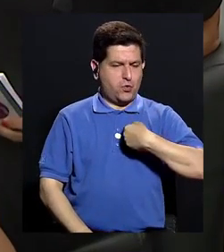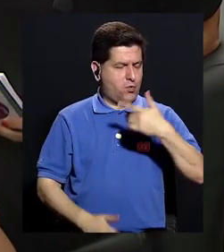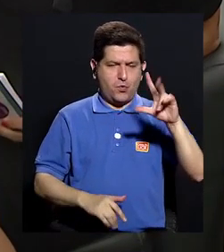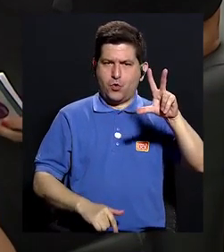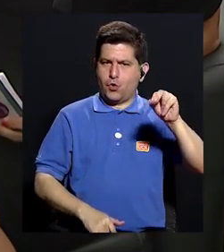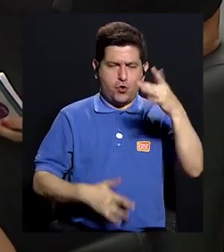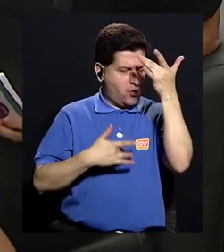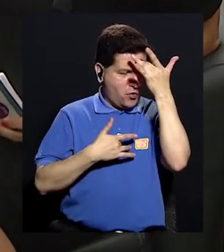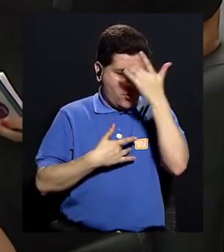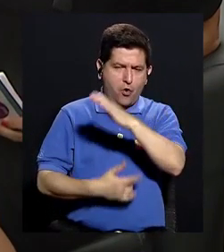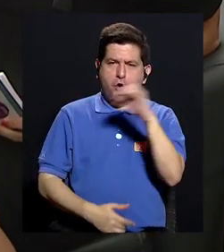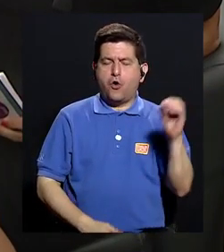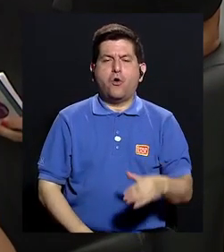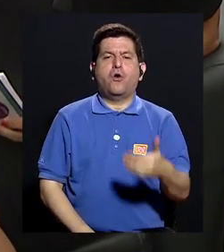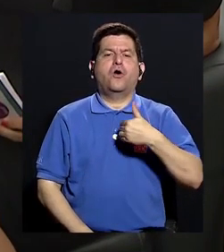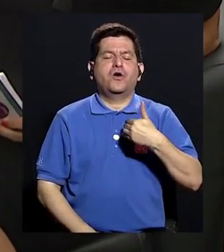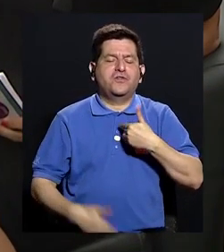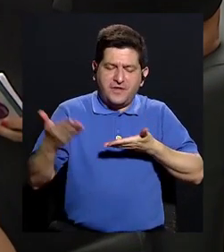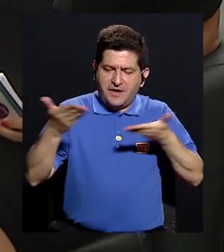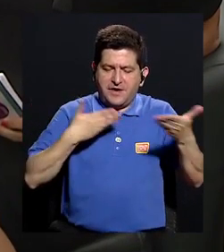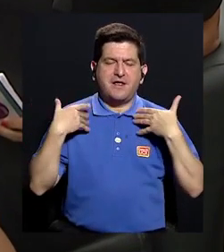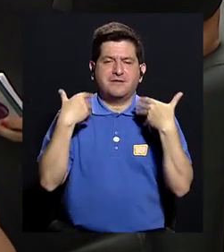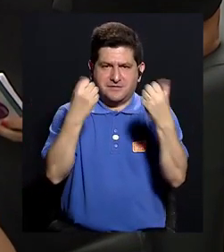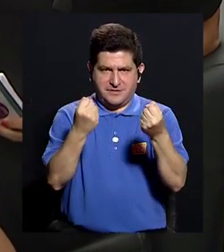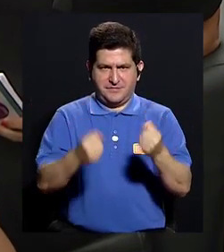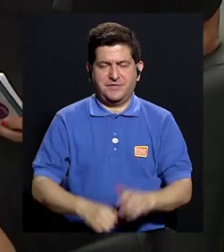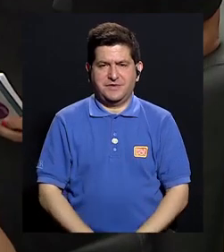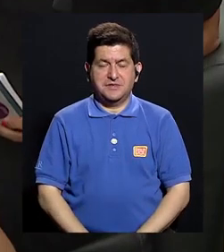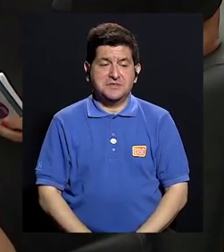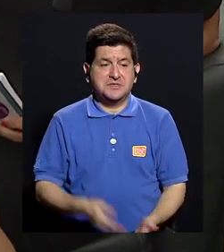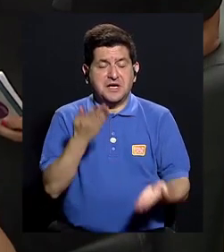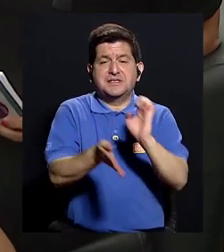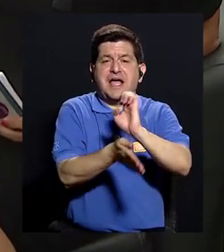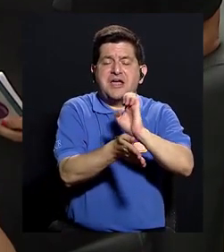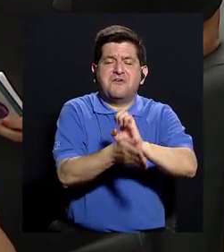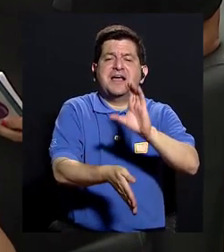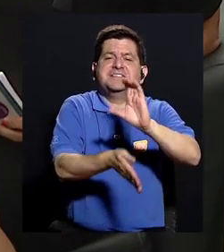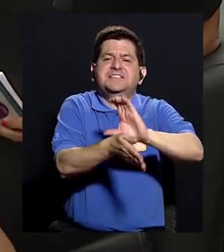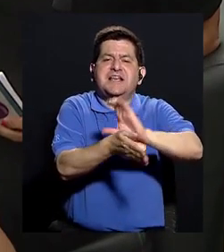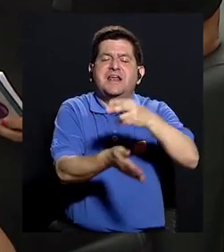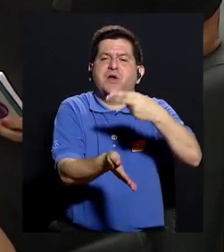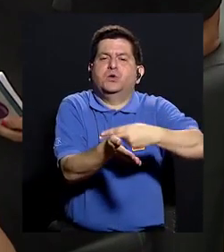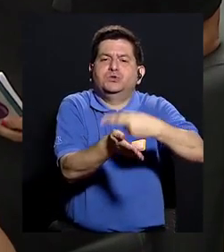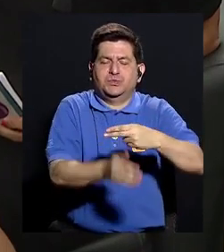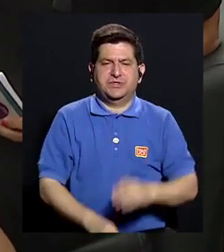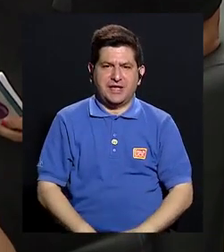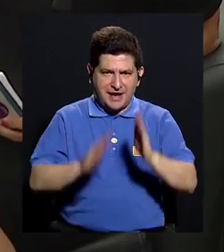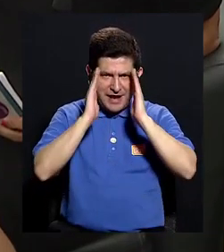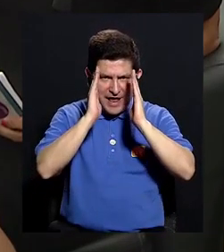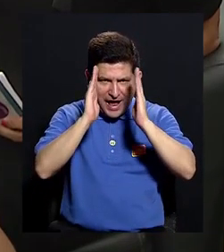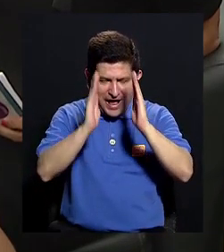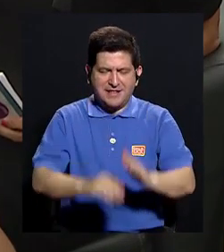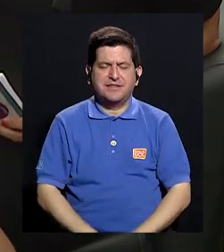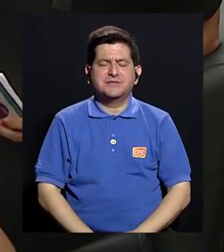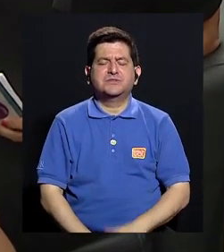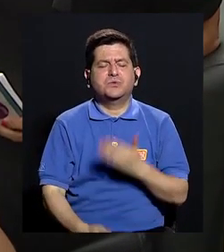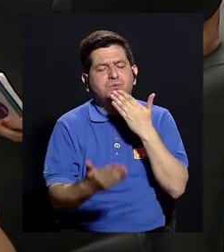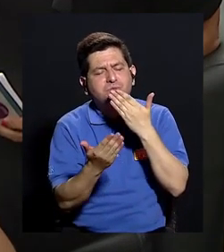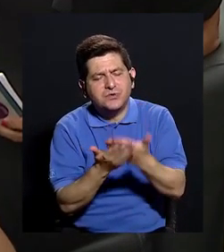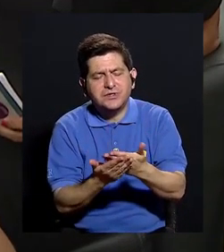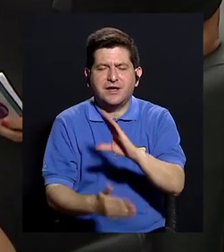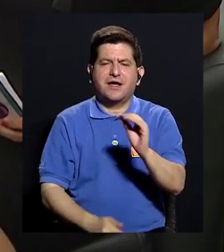no estar enfermo, ni solamente el de tener un servicio de salud, dígase un EBAIS, una clínica, un hospital, que me atiendan con